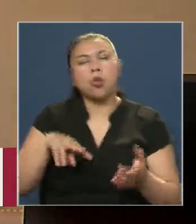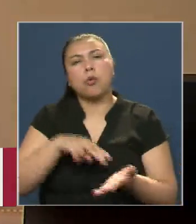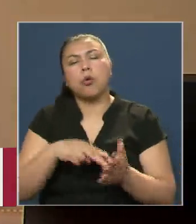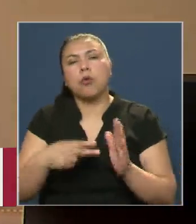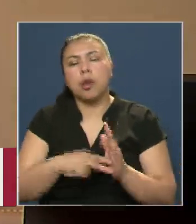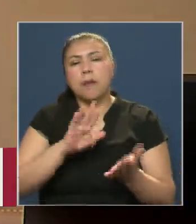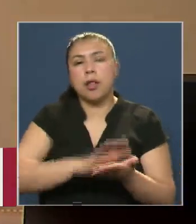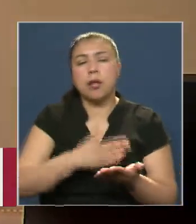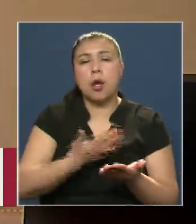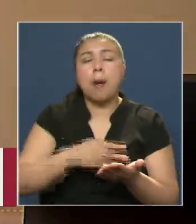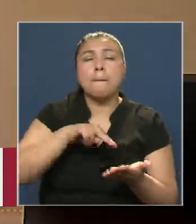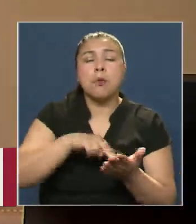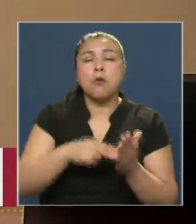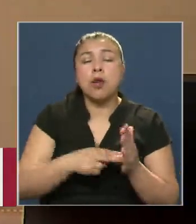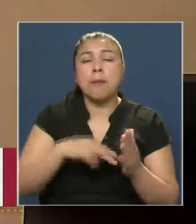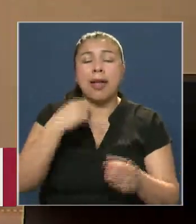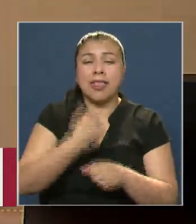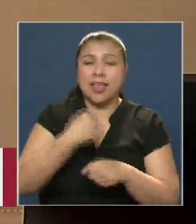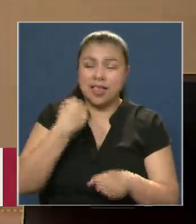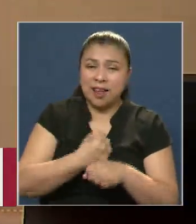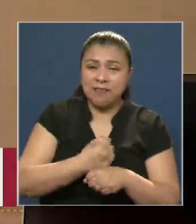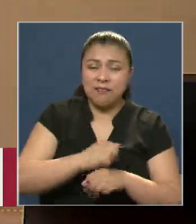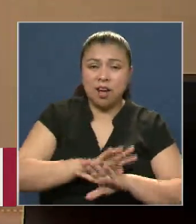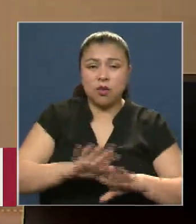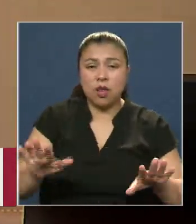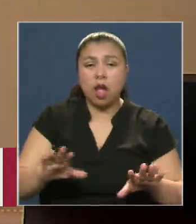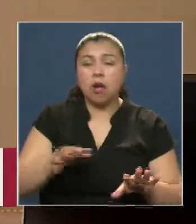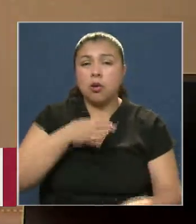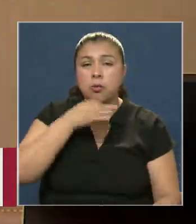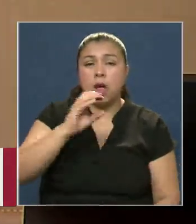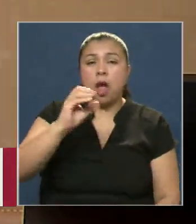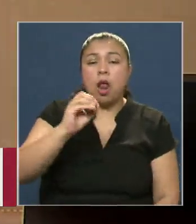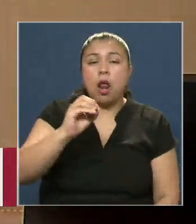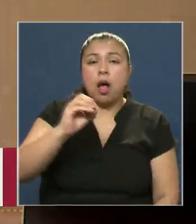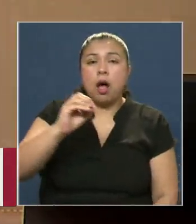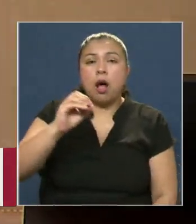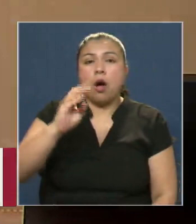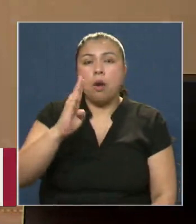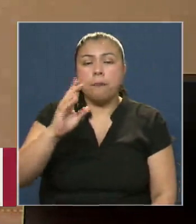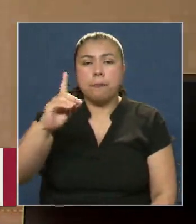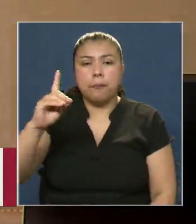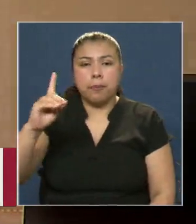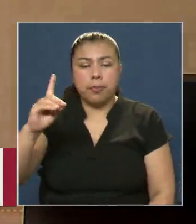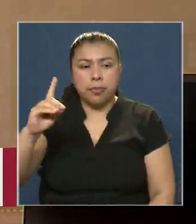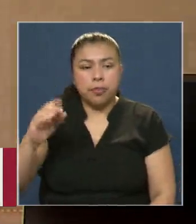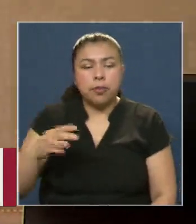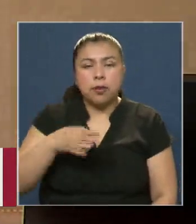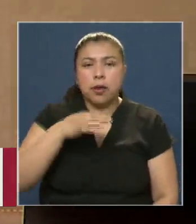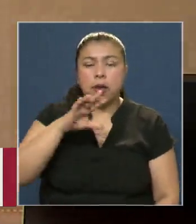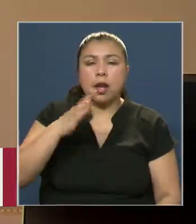de trabajo y que en definitiva, y como bien lo ha dicho la OCDE, la clase media de nuestro país es